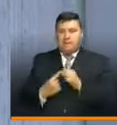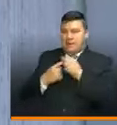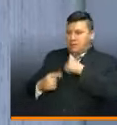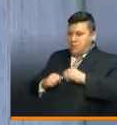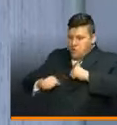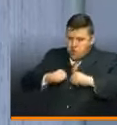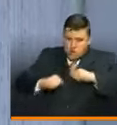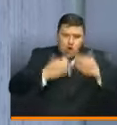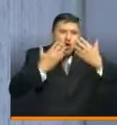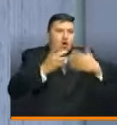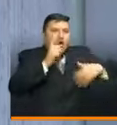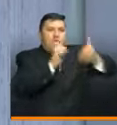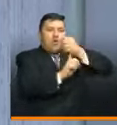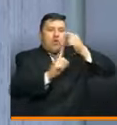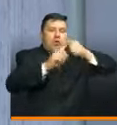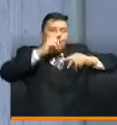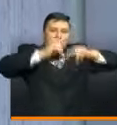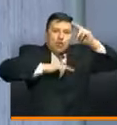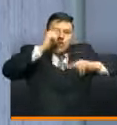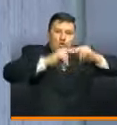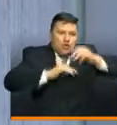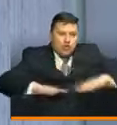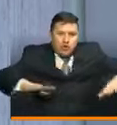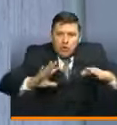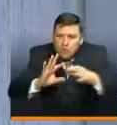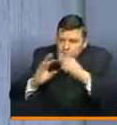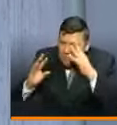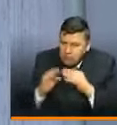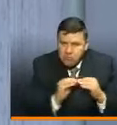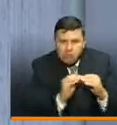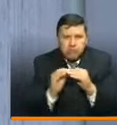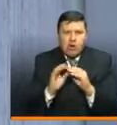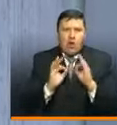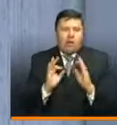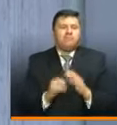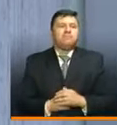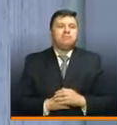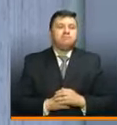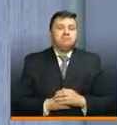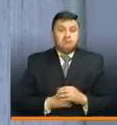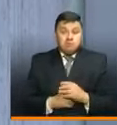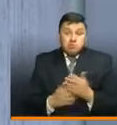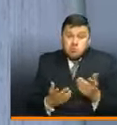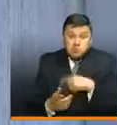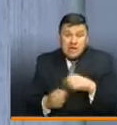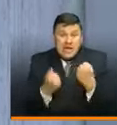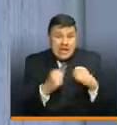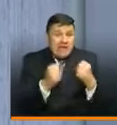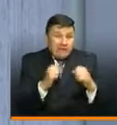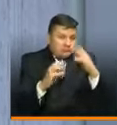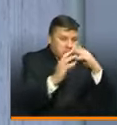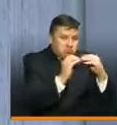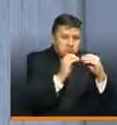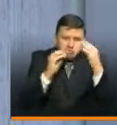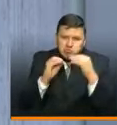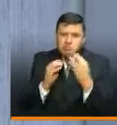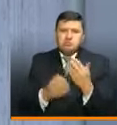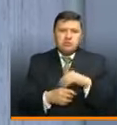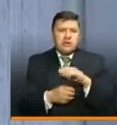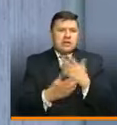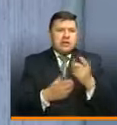cómo lograr construir en forma conjunta, con unidad. Aquí ha habido un esfuerzo mancomunado del